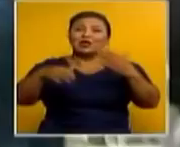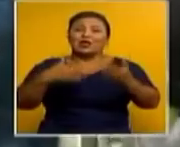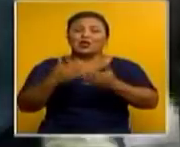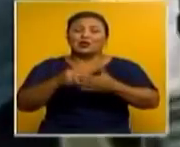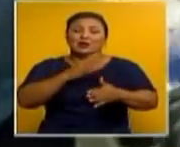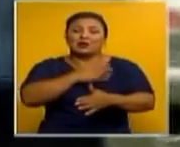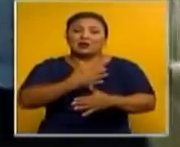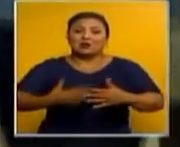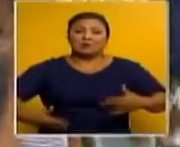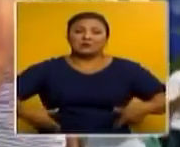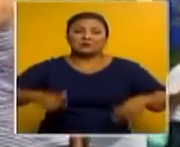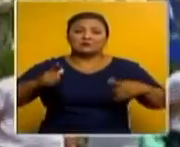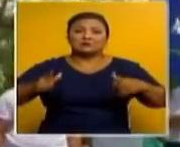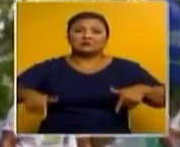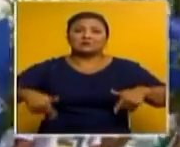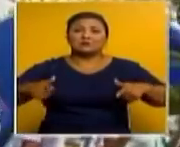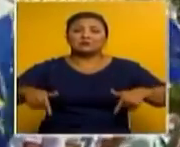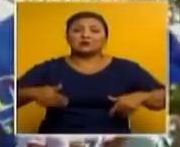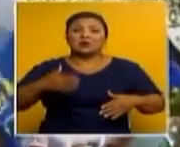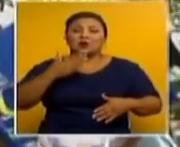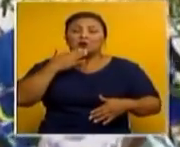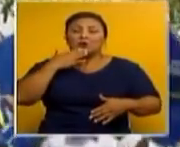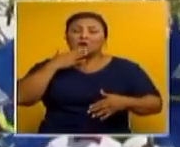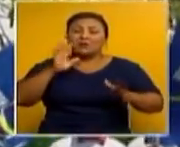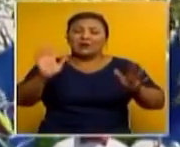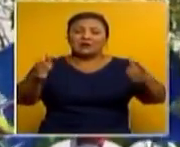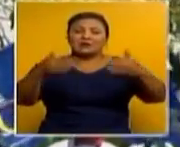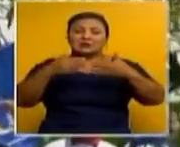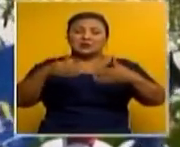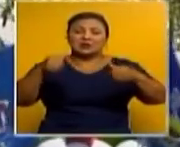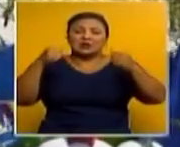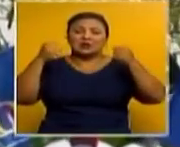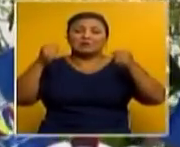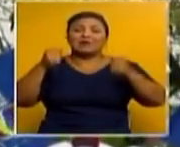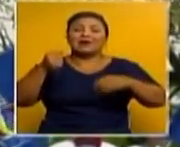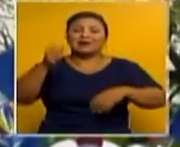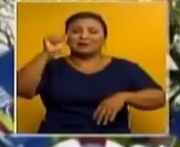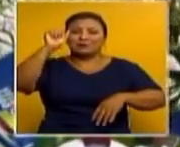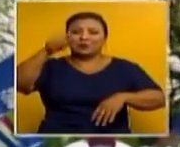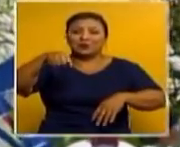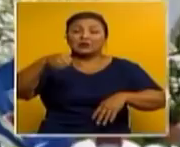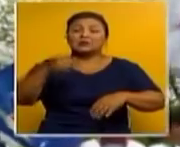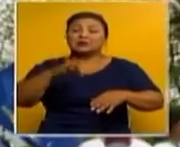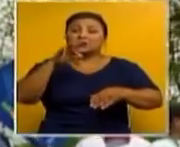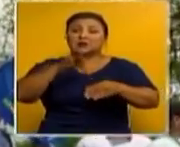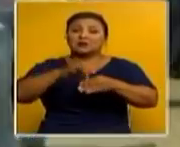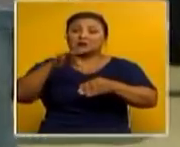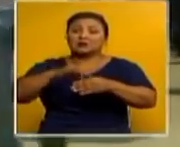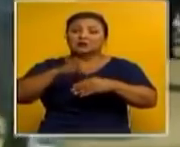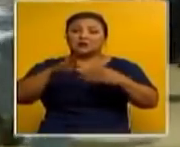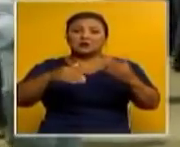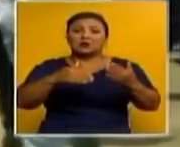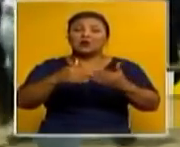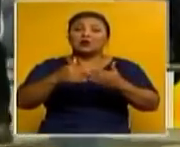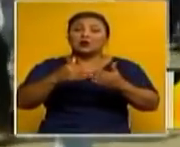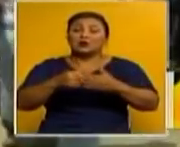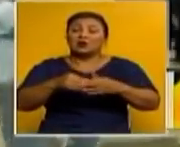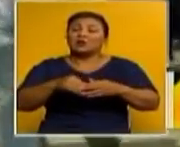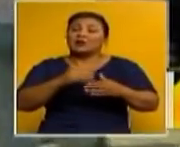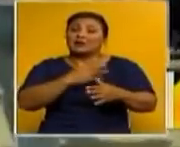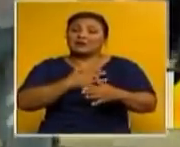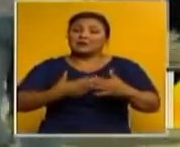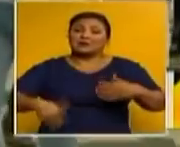de la República, Lenín Moreno, como parte del cierre de campaña por el sí de la consulta popular y referéndum. El primer mandatario